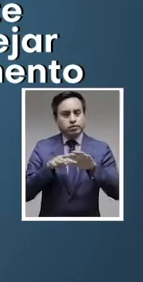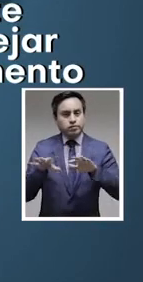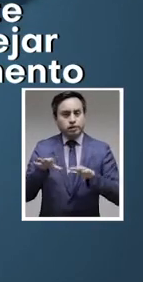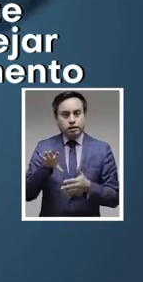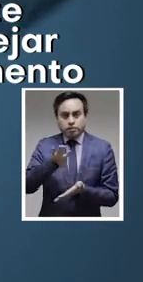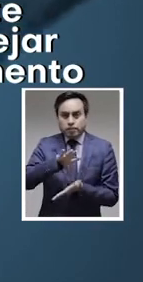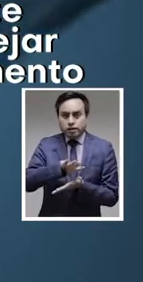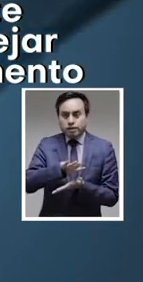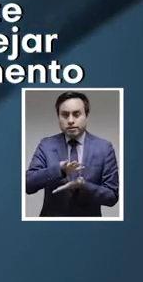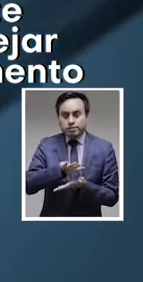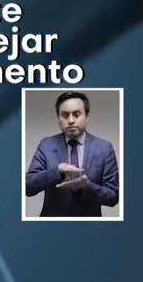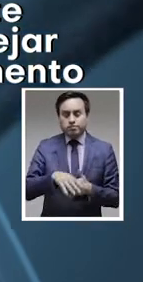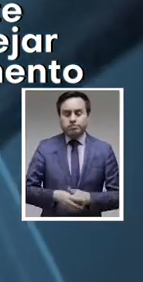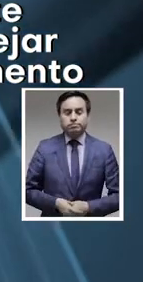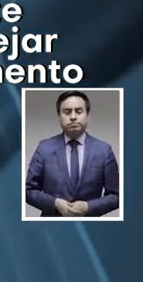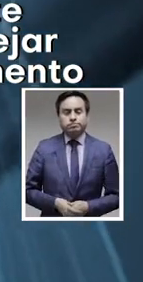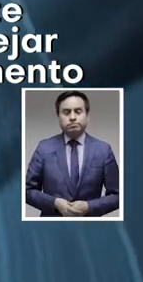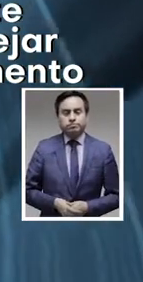del país